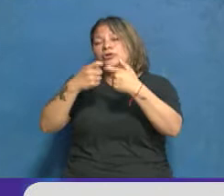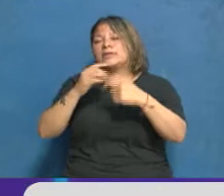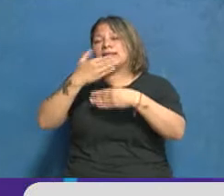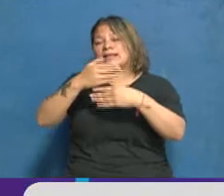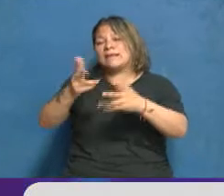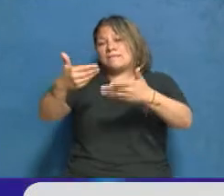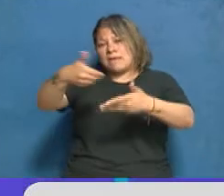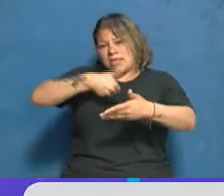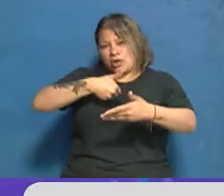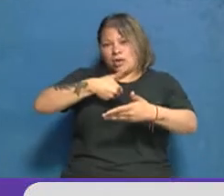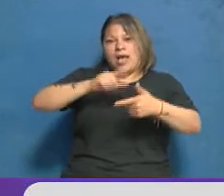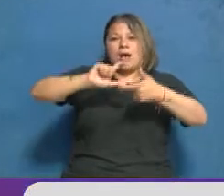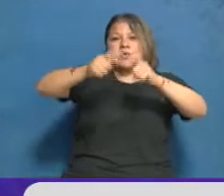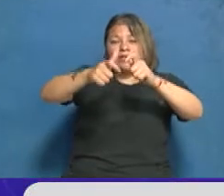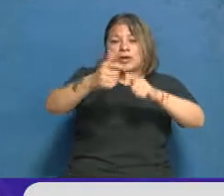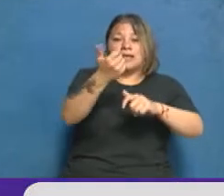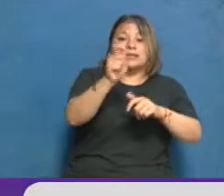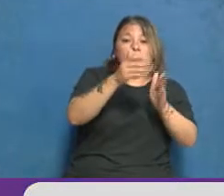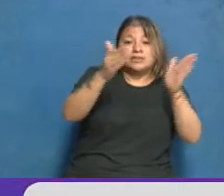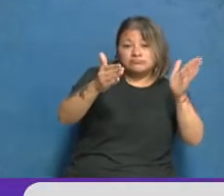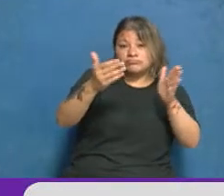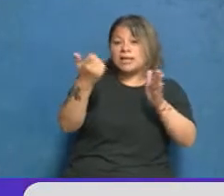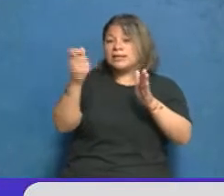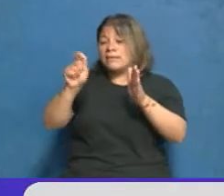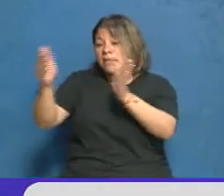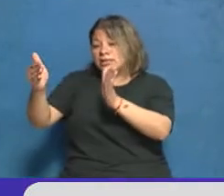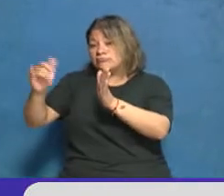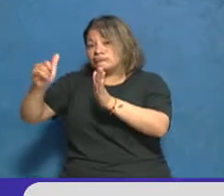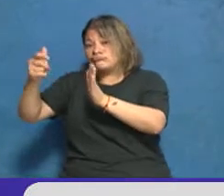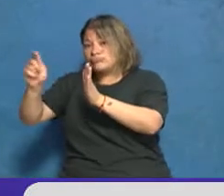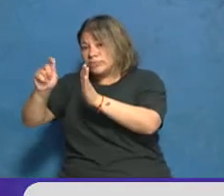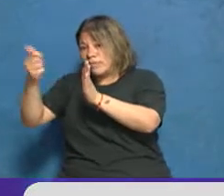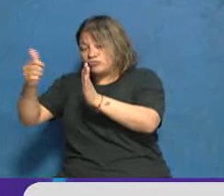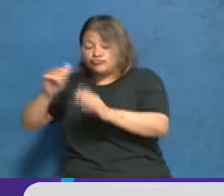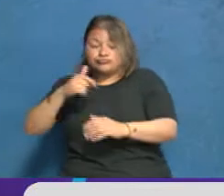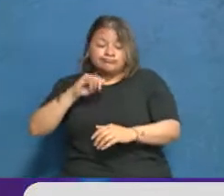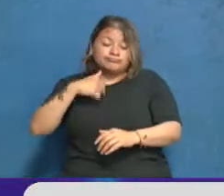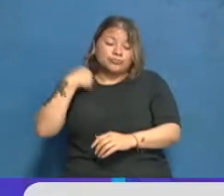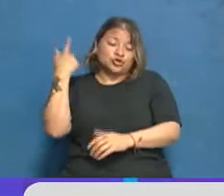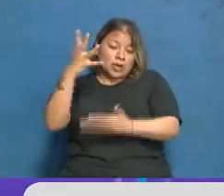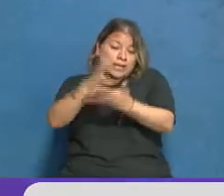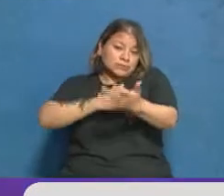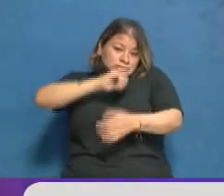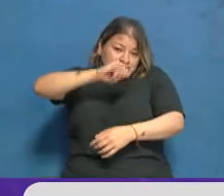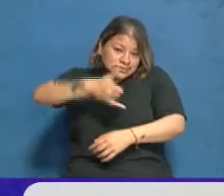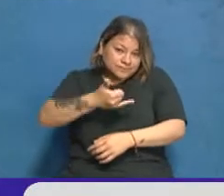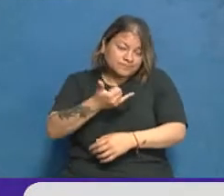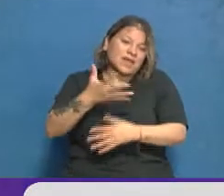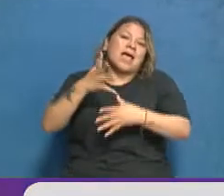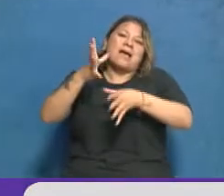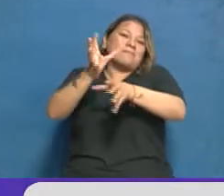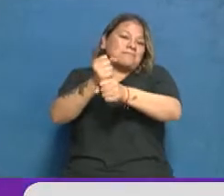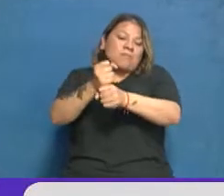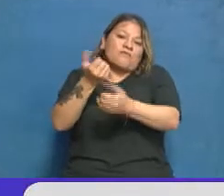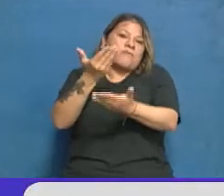6 meses y nosotros correspondimos a ese pedido de estudio de costos. En el caso del transporte público fue un pedido